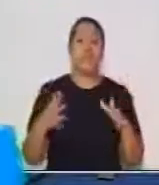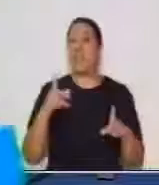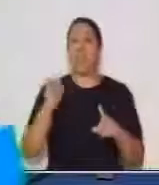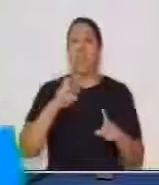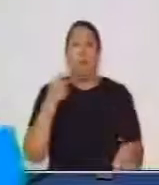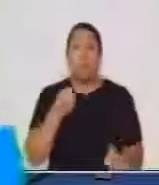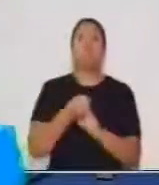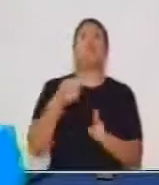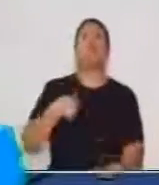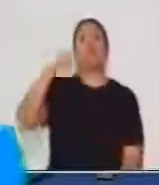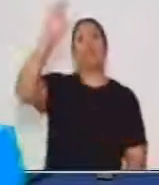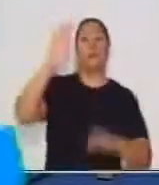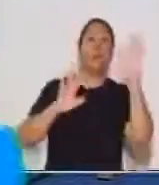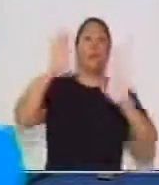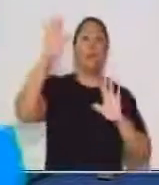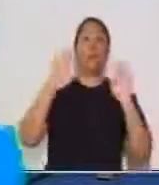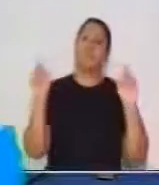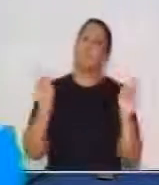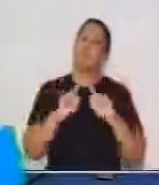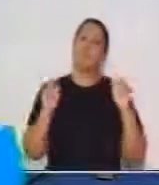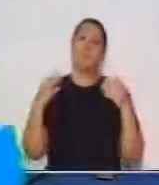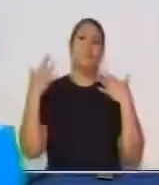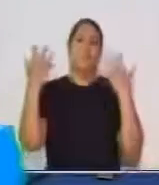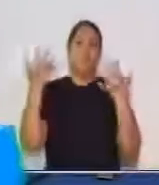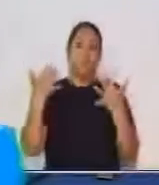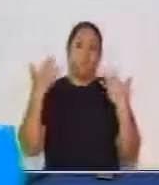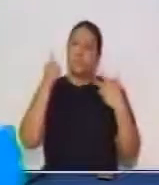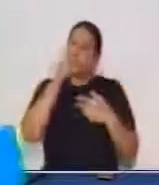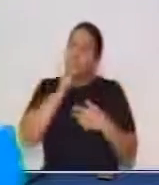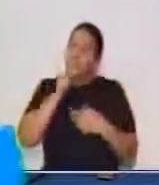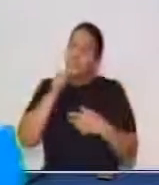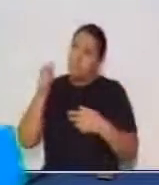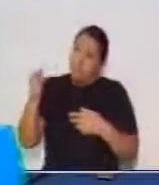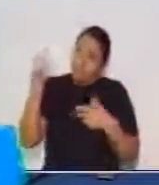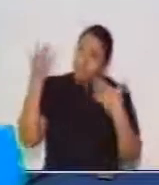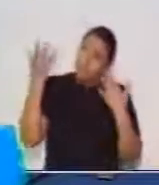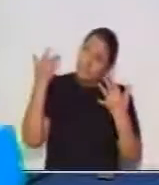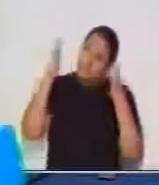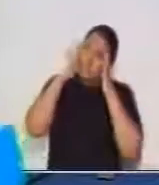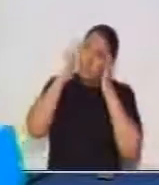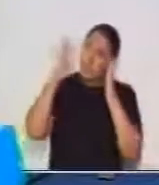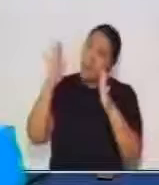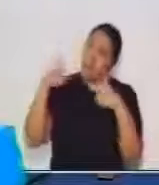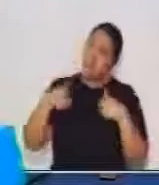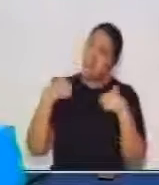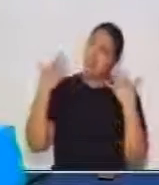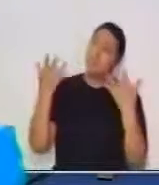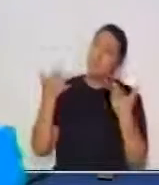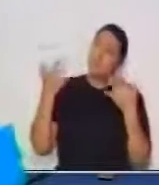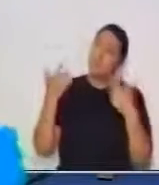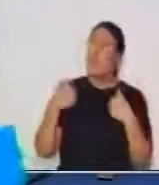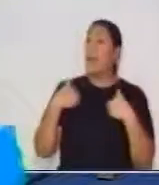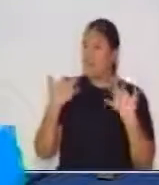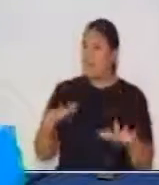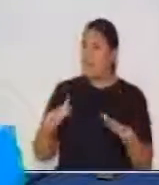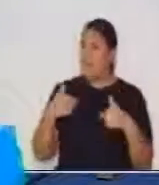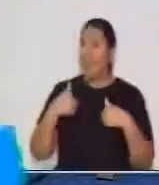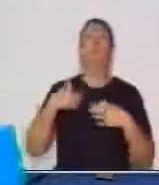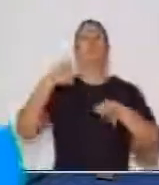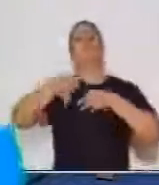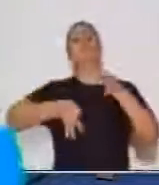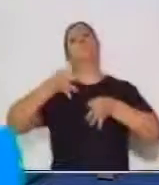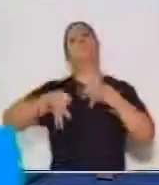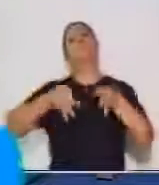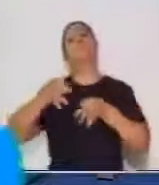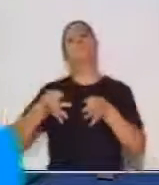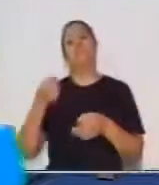otra persona o a interrumpirla, sino que debe de esperar su turno para poder aportar la idea o